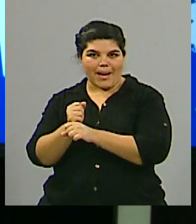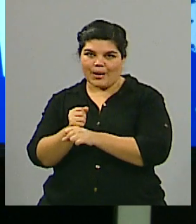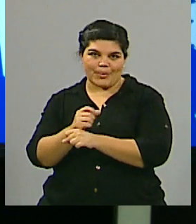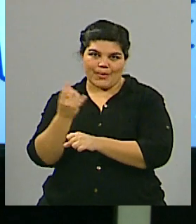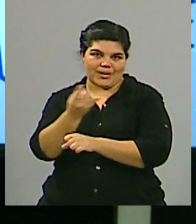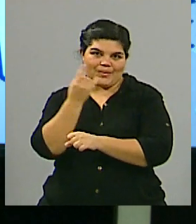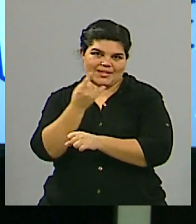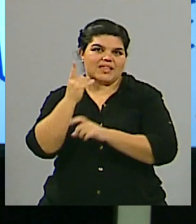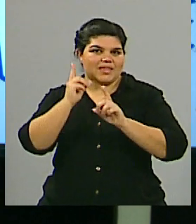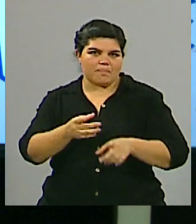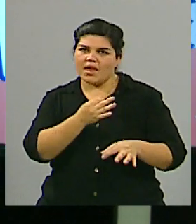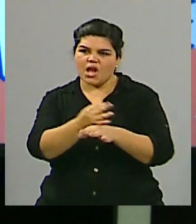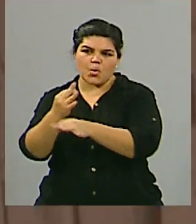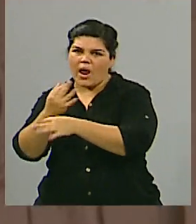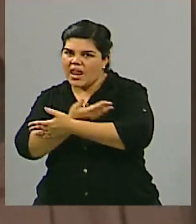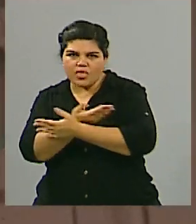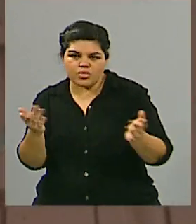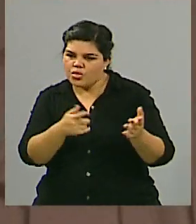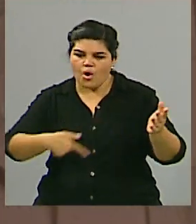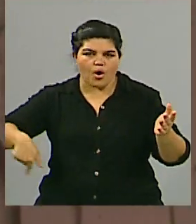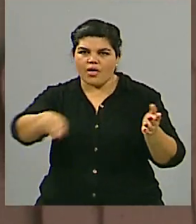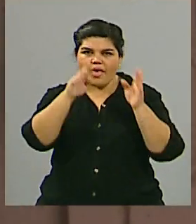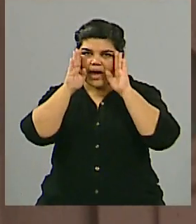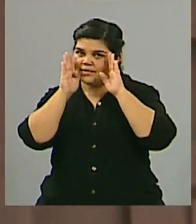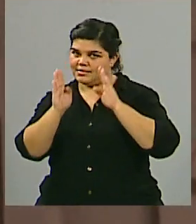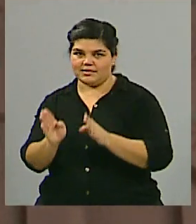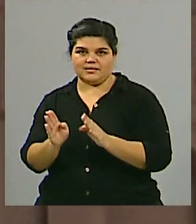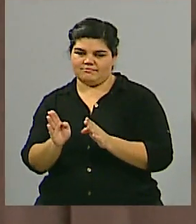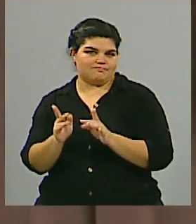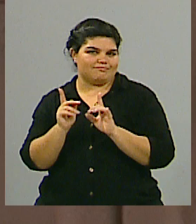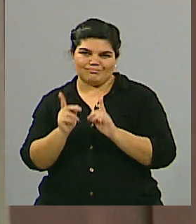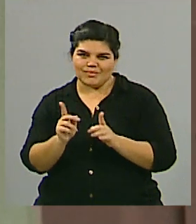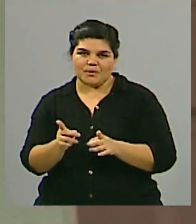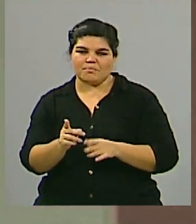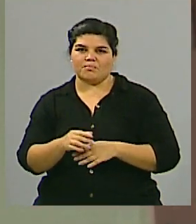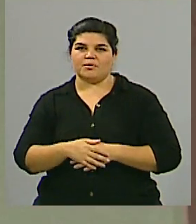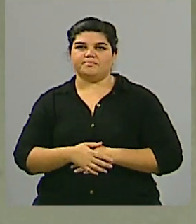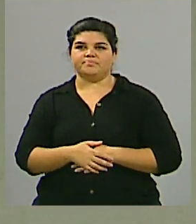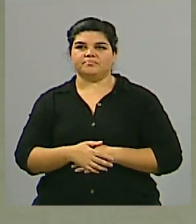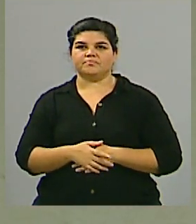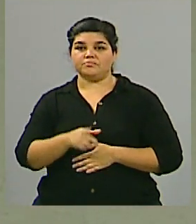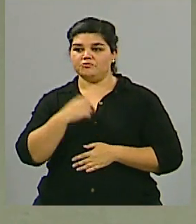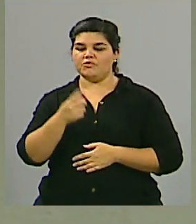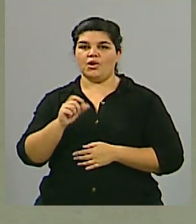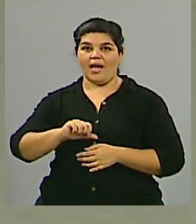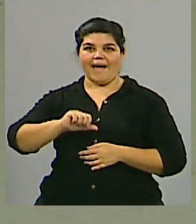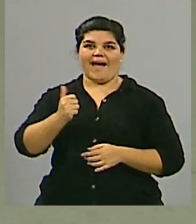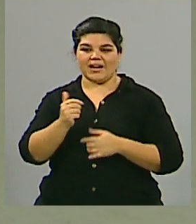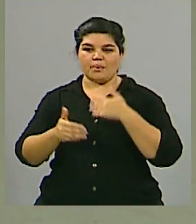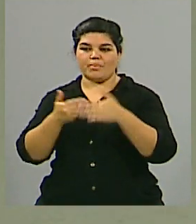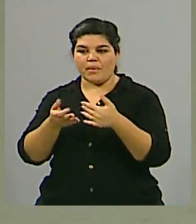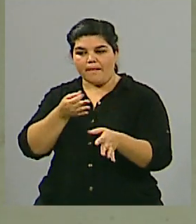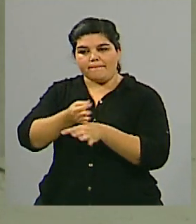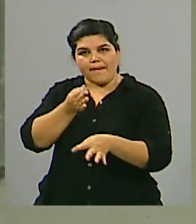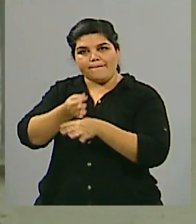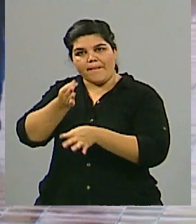cualquier institución educativa, donde, bueno, justamente, si hemos sido medianamente exitosos, no solo en la formación